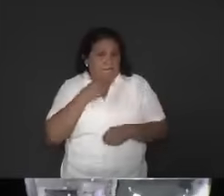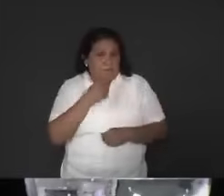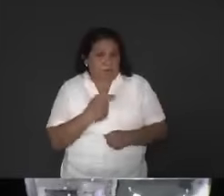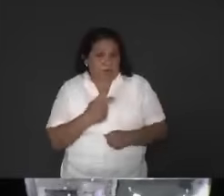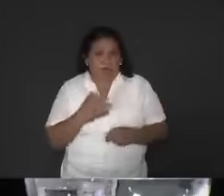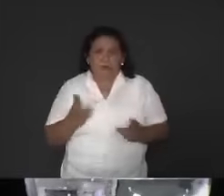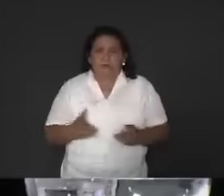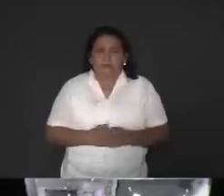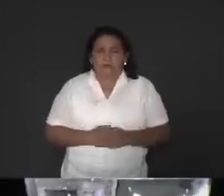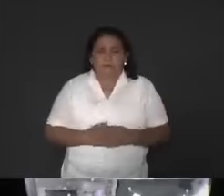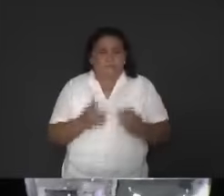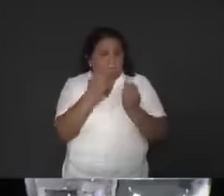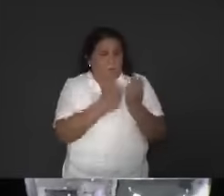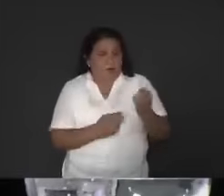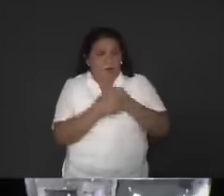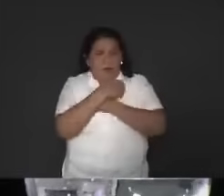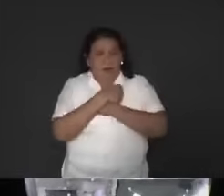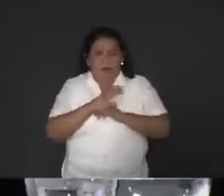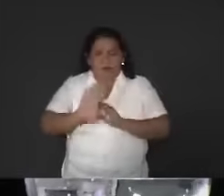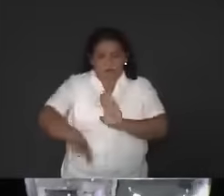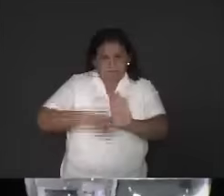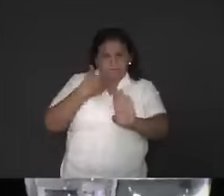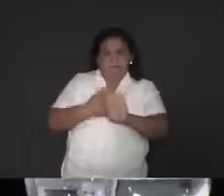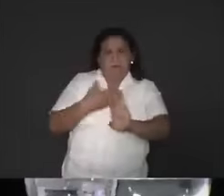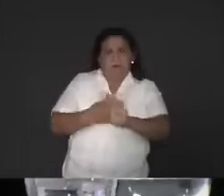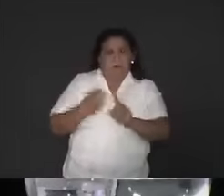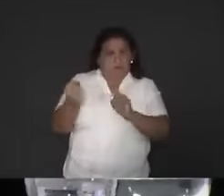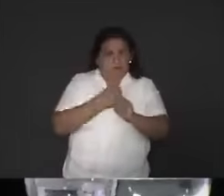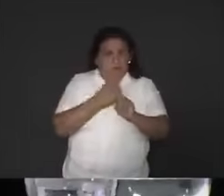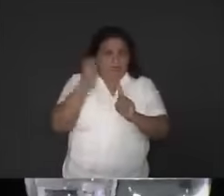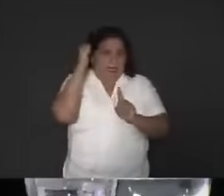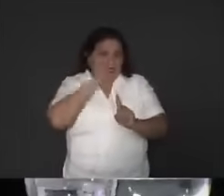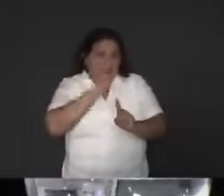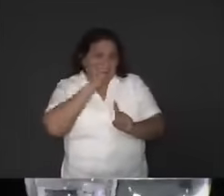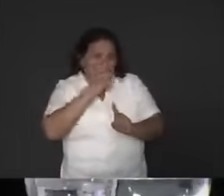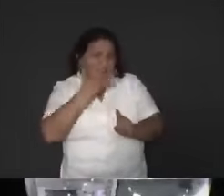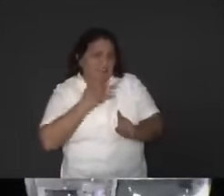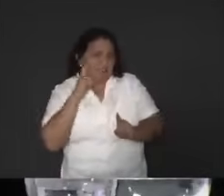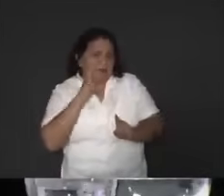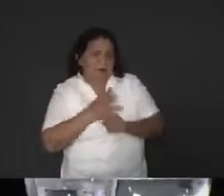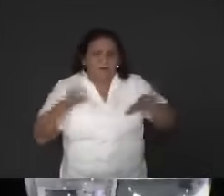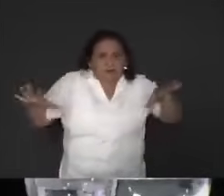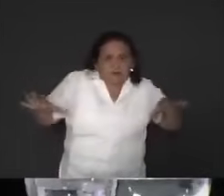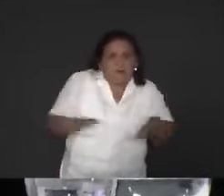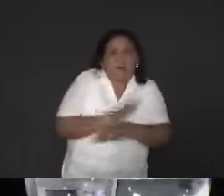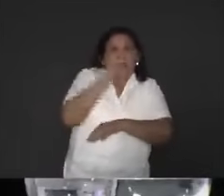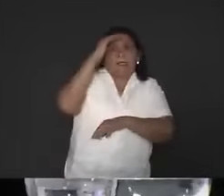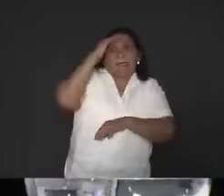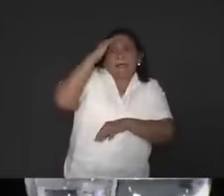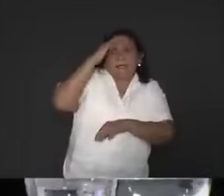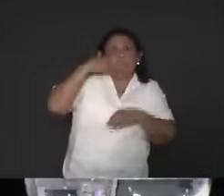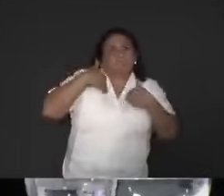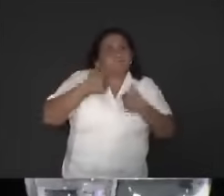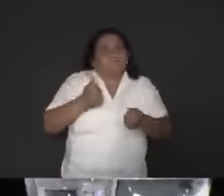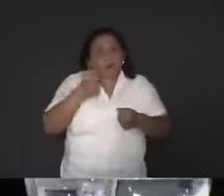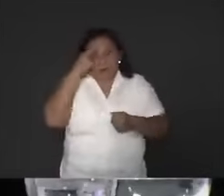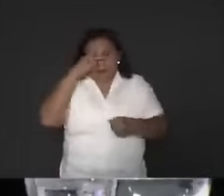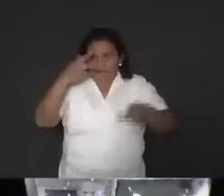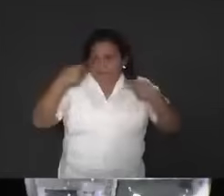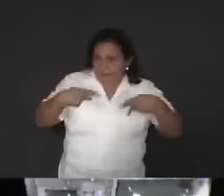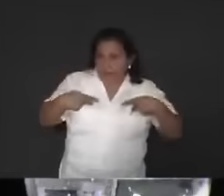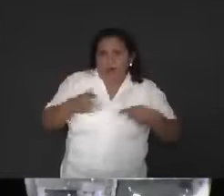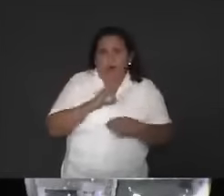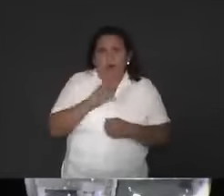Programas educativos y campañas contra la violencia serán permanentes. Tiene que haber un cambio de pensamiento para que el individuo